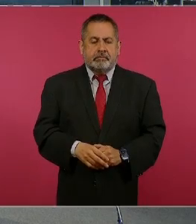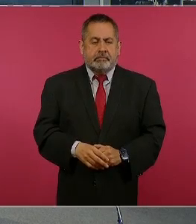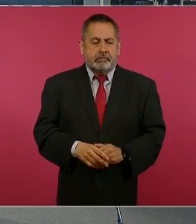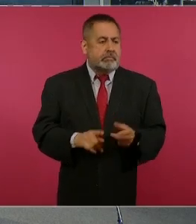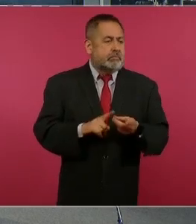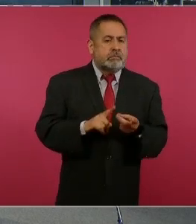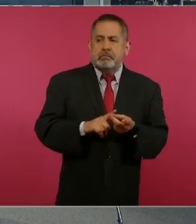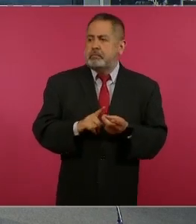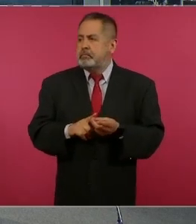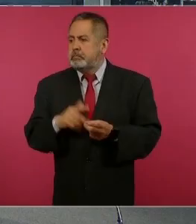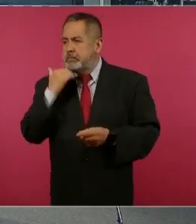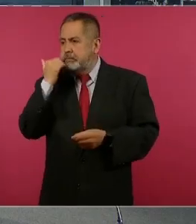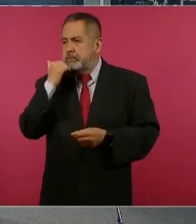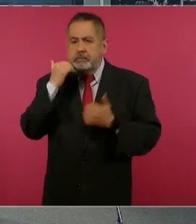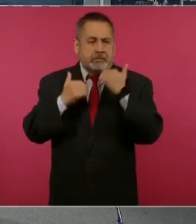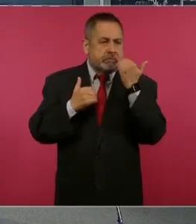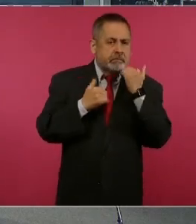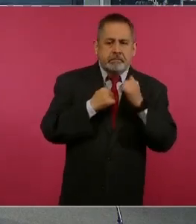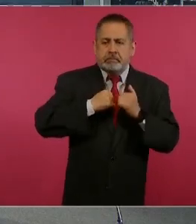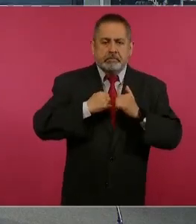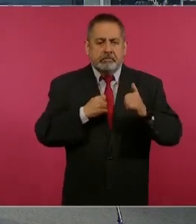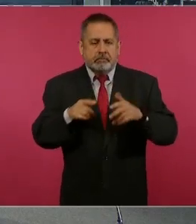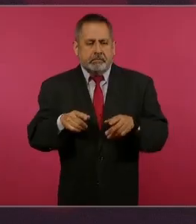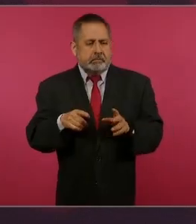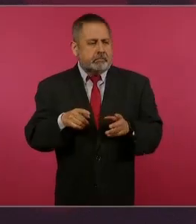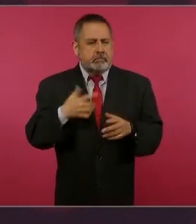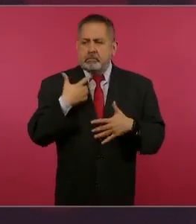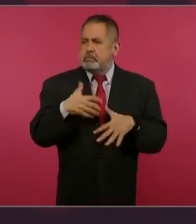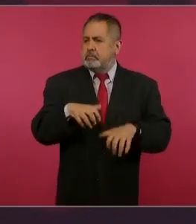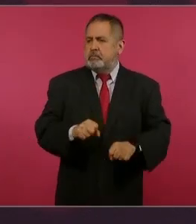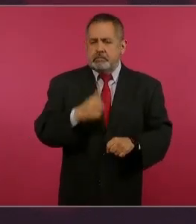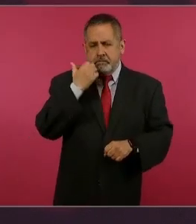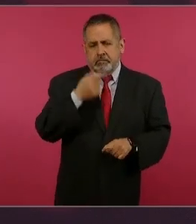Anda buscando su espacio,